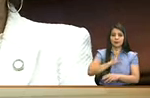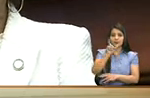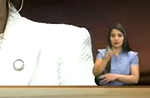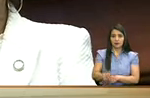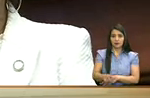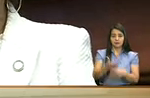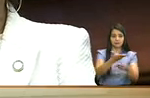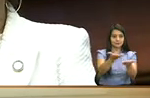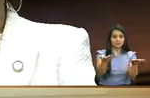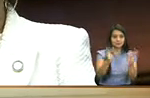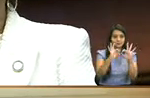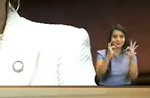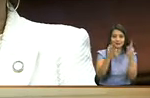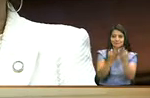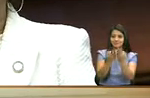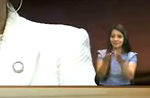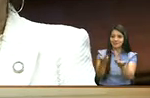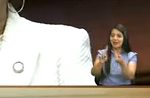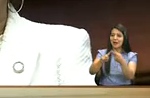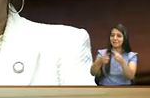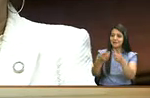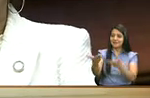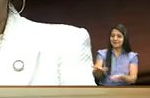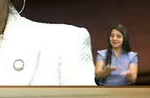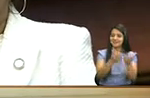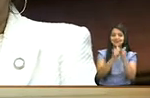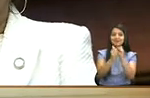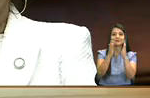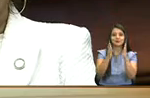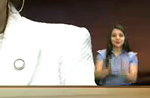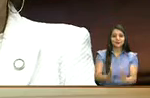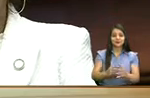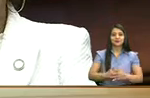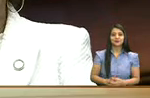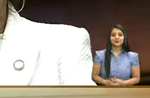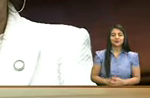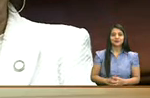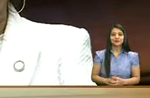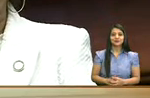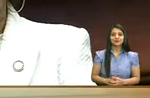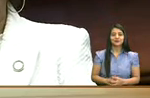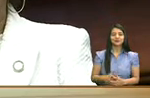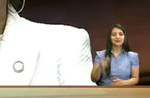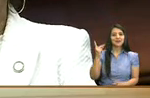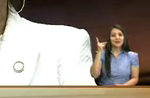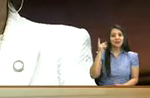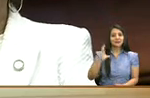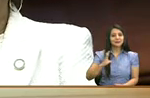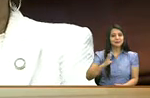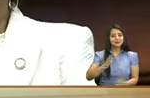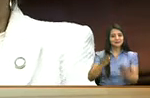familiares y amigos de los homenajeados, damas, caballeros,